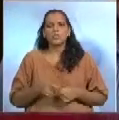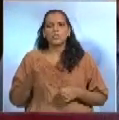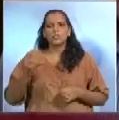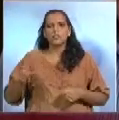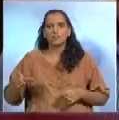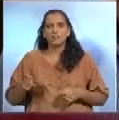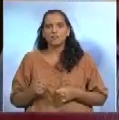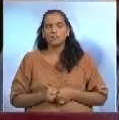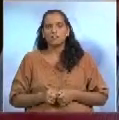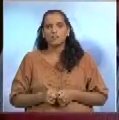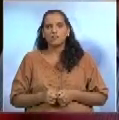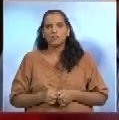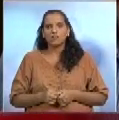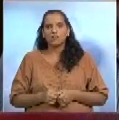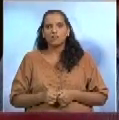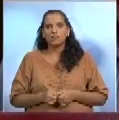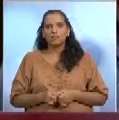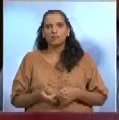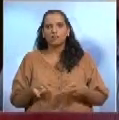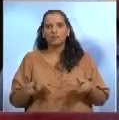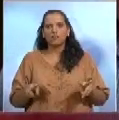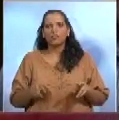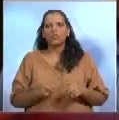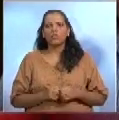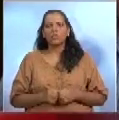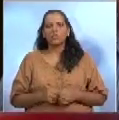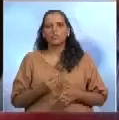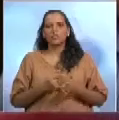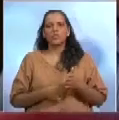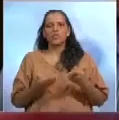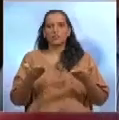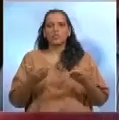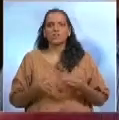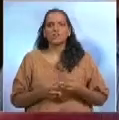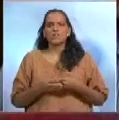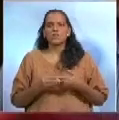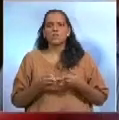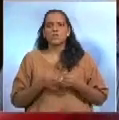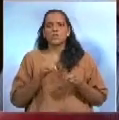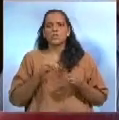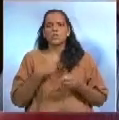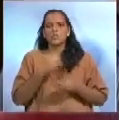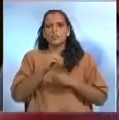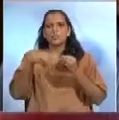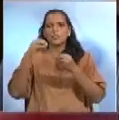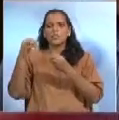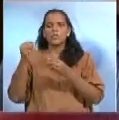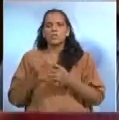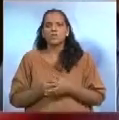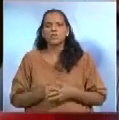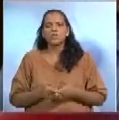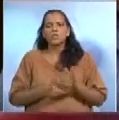gente y sobre todo que venga con recursos para que